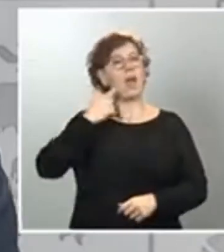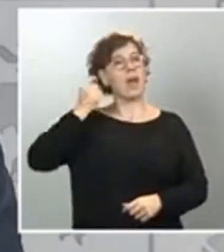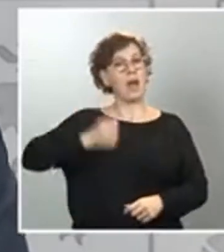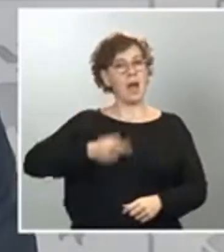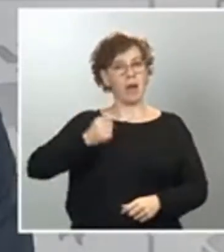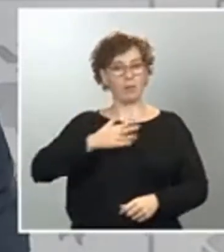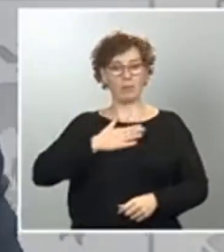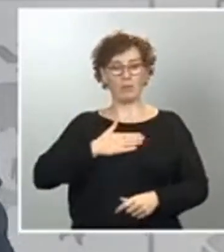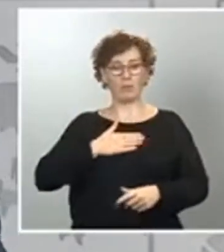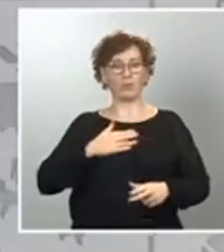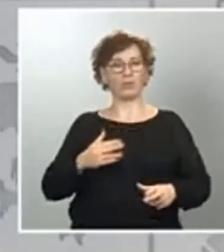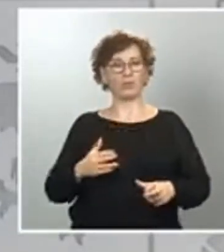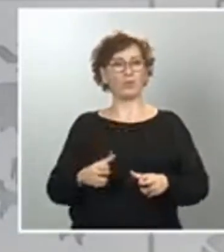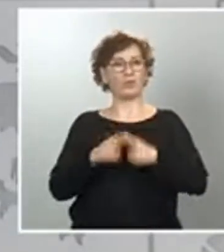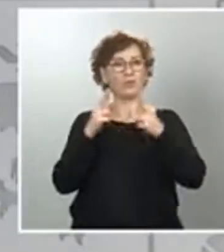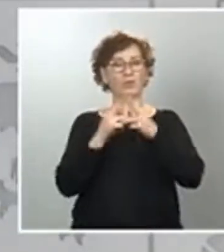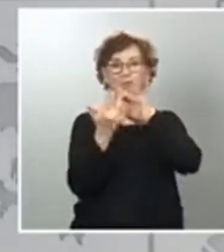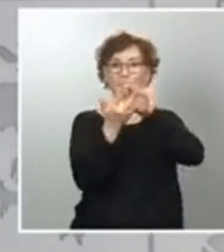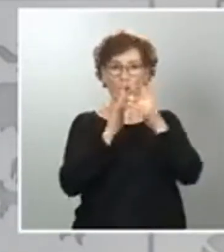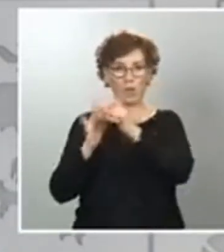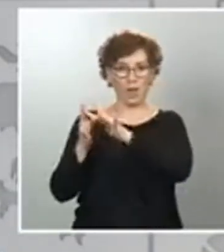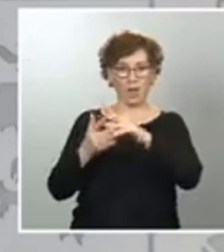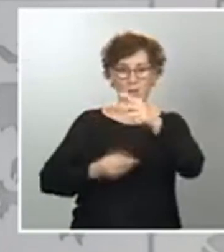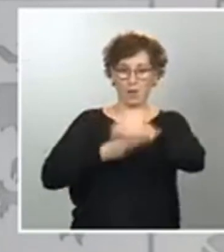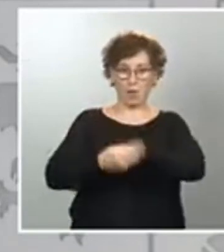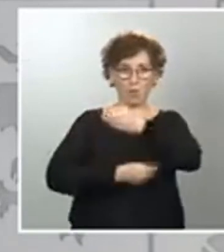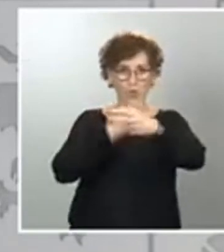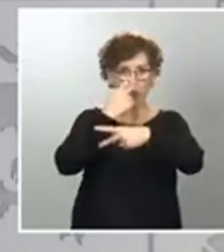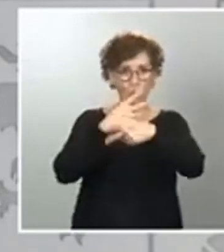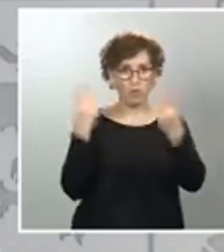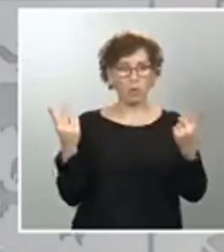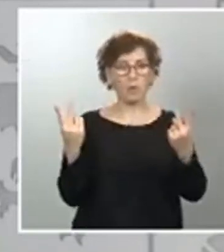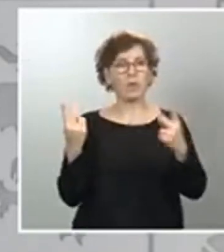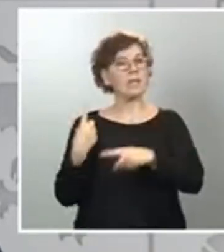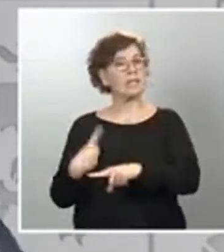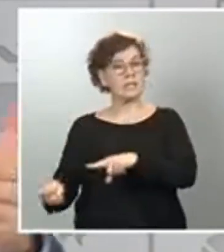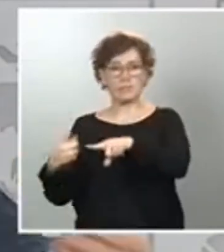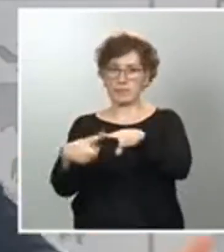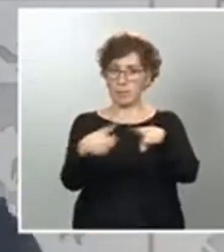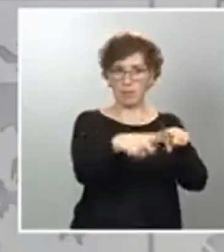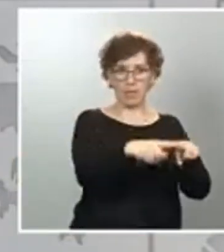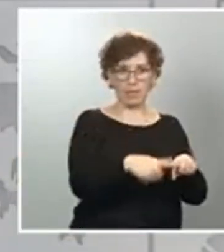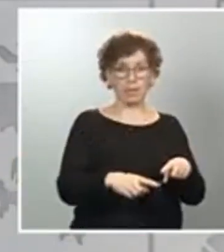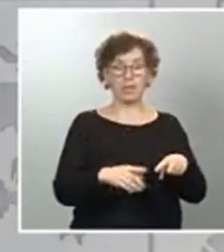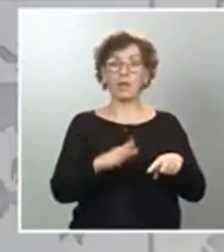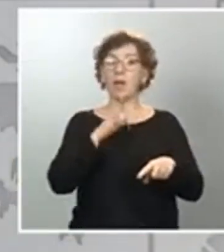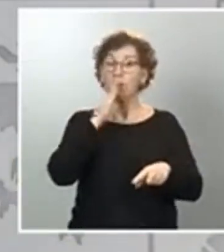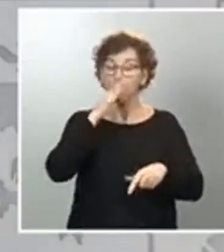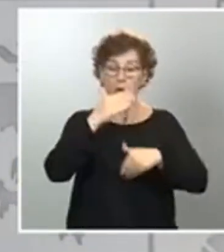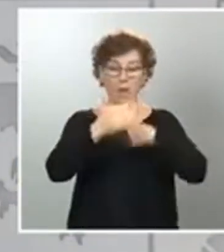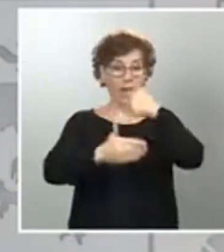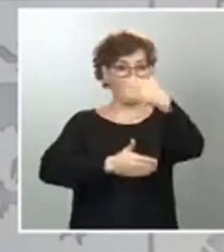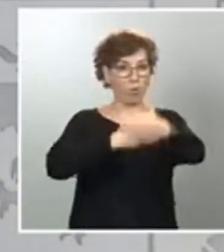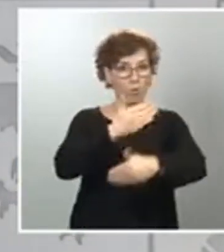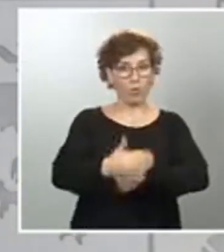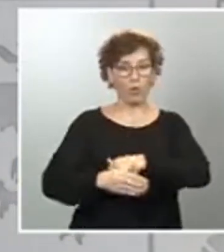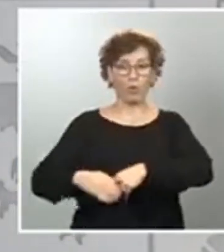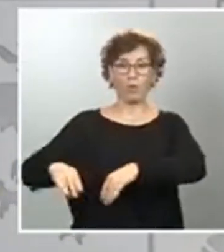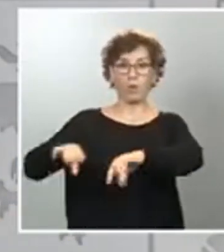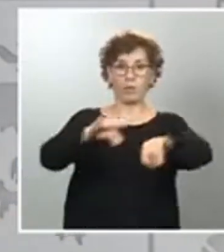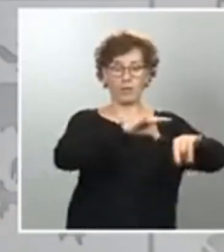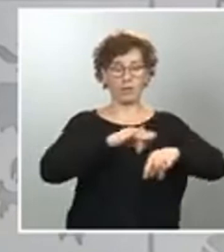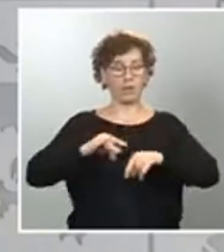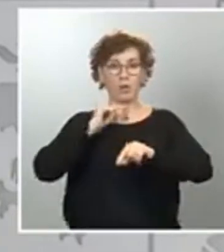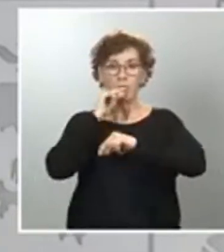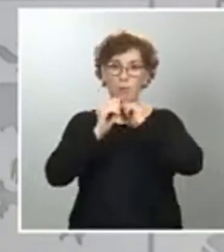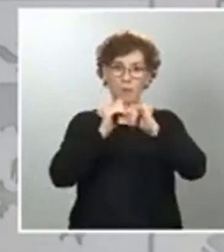público, y lógicamente también asimétricas, porque la evolución de la pandemia es distinta en cada territorio. Aunque suene paradójico,